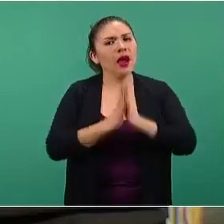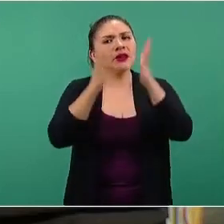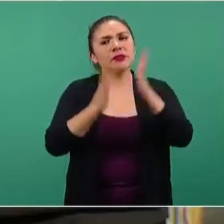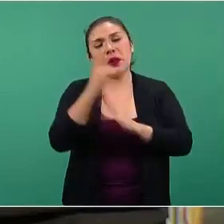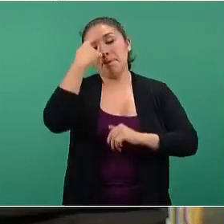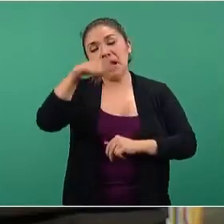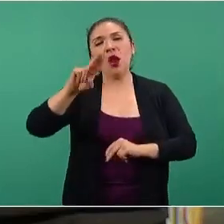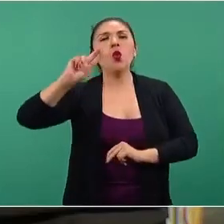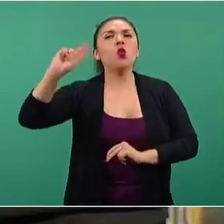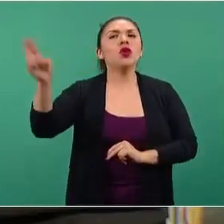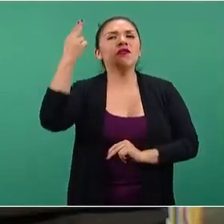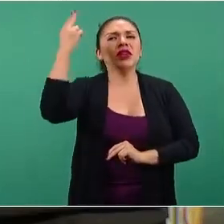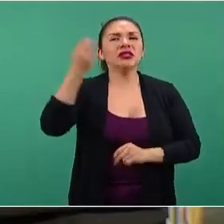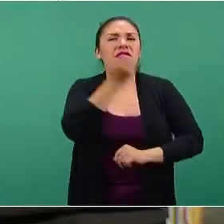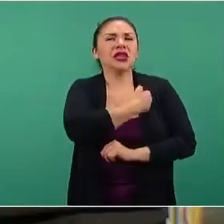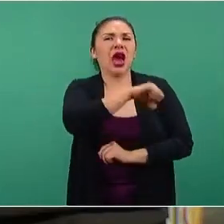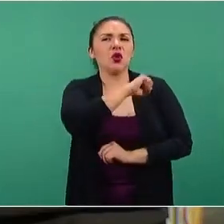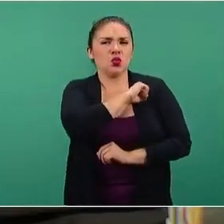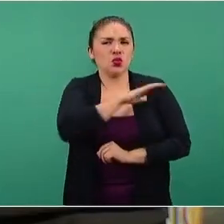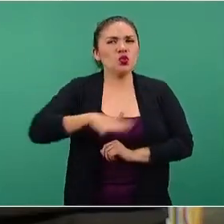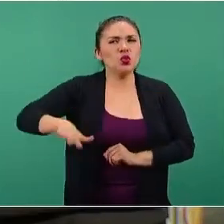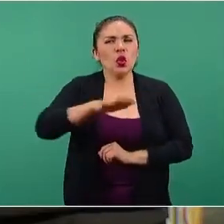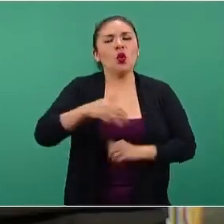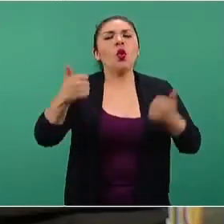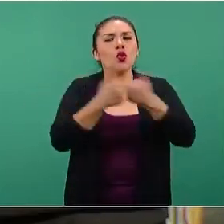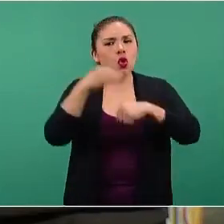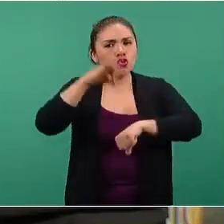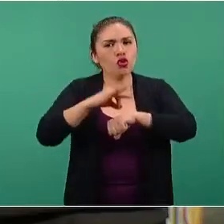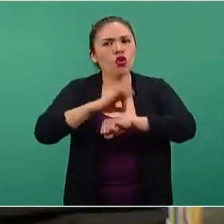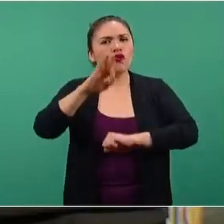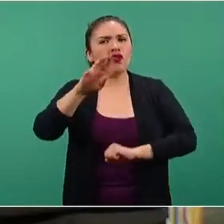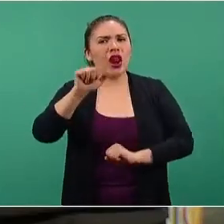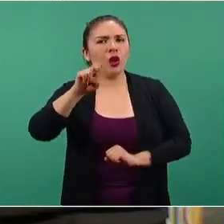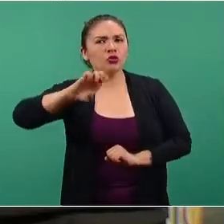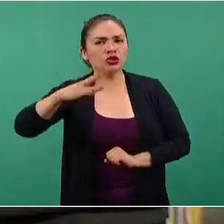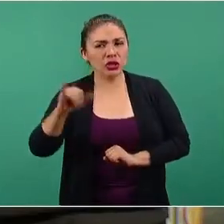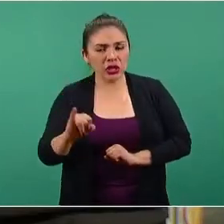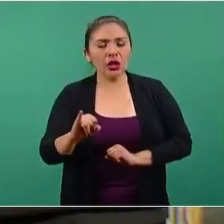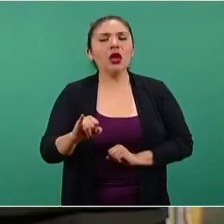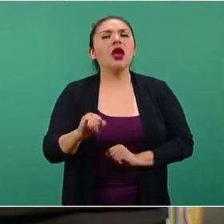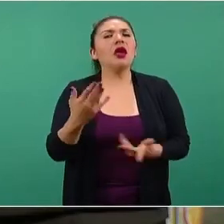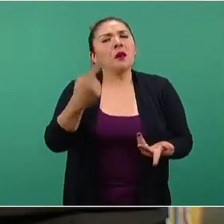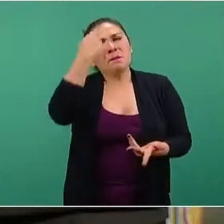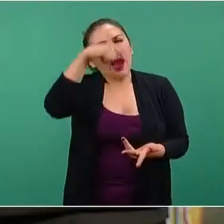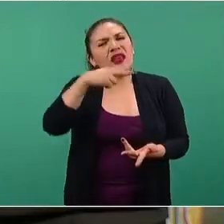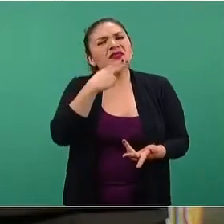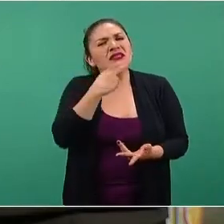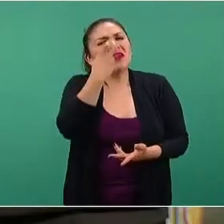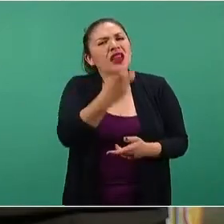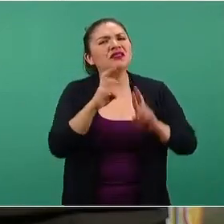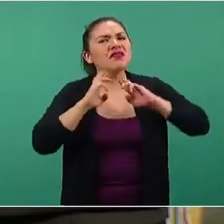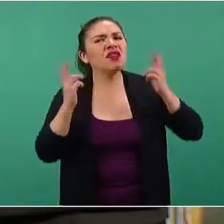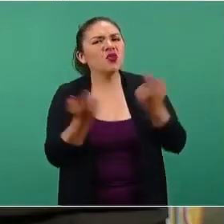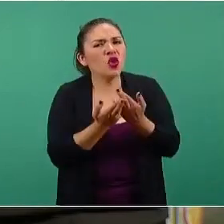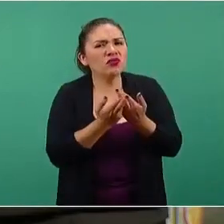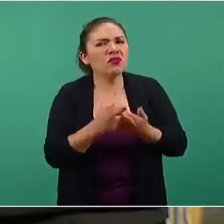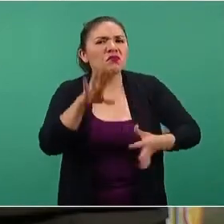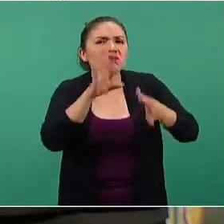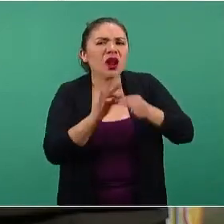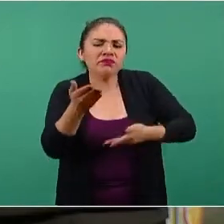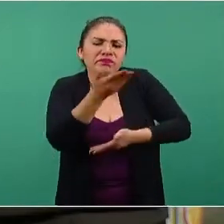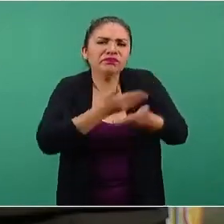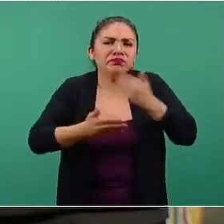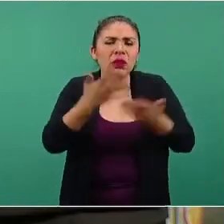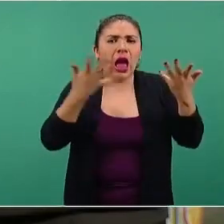de universidades de salud pública, donde también está el doctor Fauci. ¿Cuál es el objetivo del evento? Esta plática, que entiendo